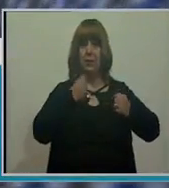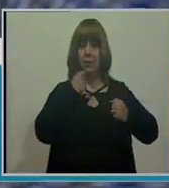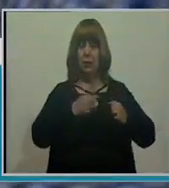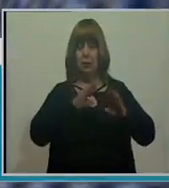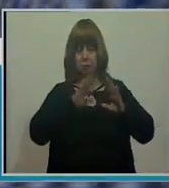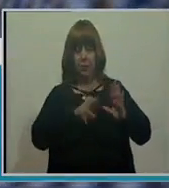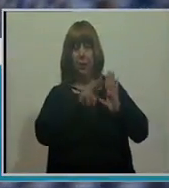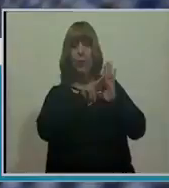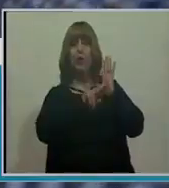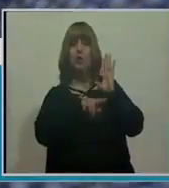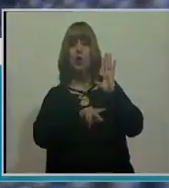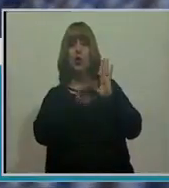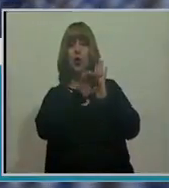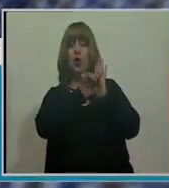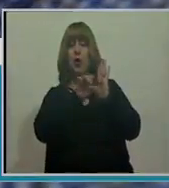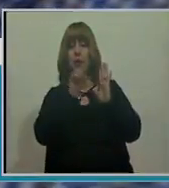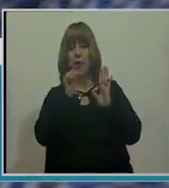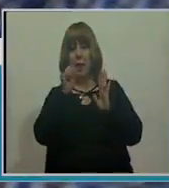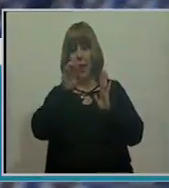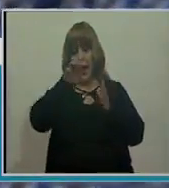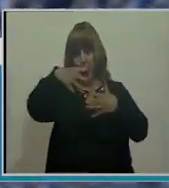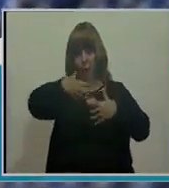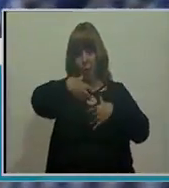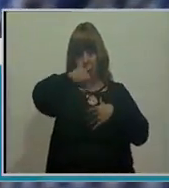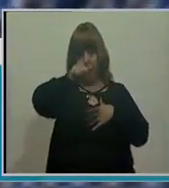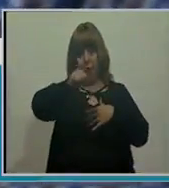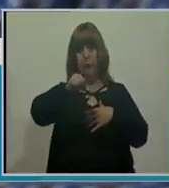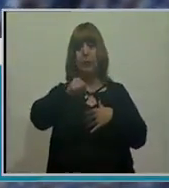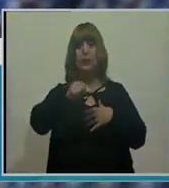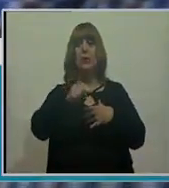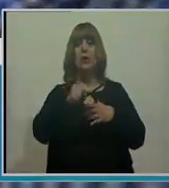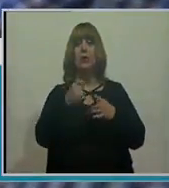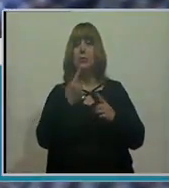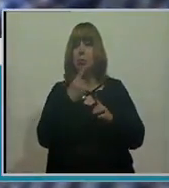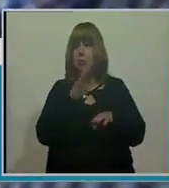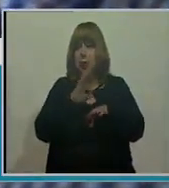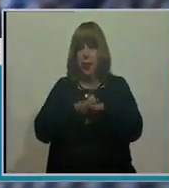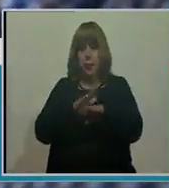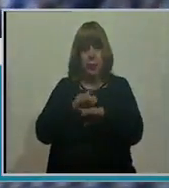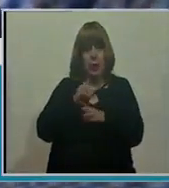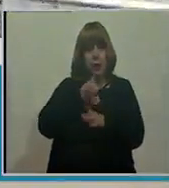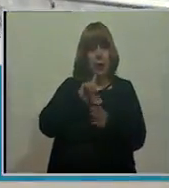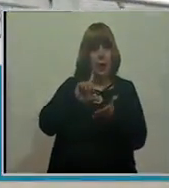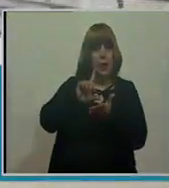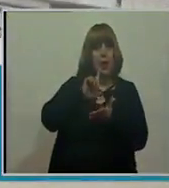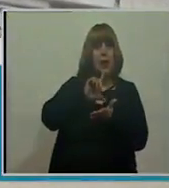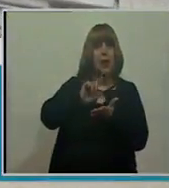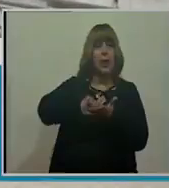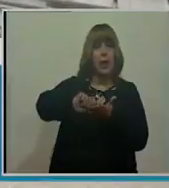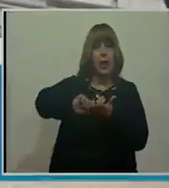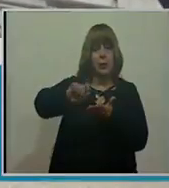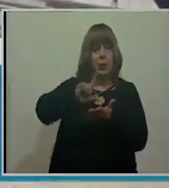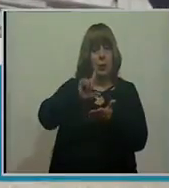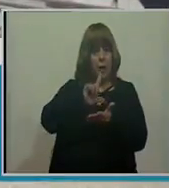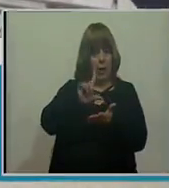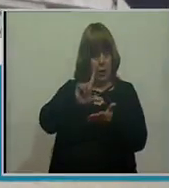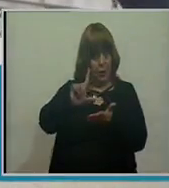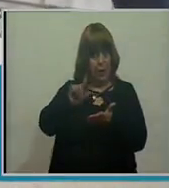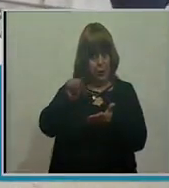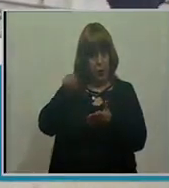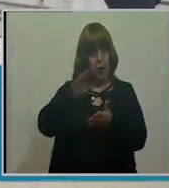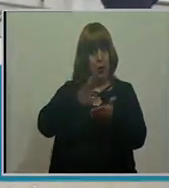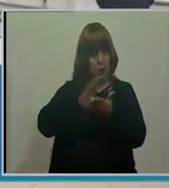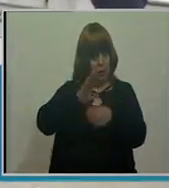el protocolo de aborto no punible. Destacó que es un tema que le corresponde a la legislatura. Elizabeth Crescitelli dijo que